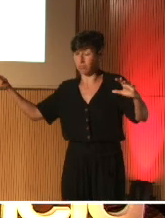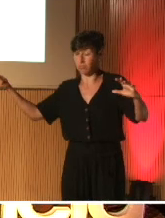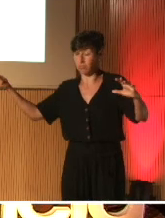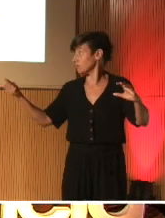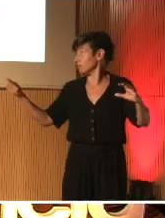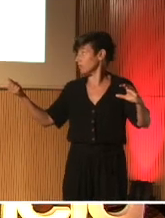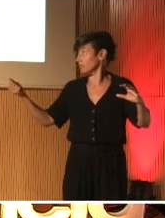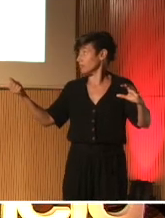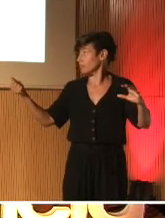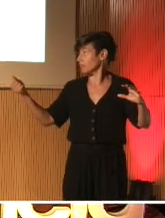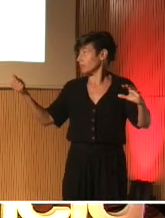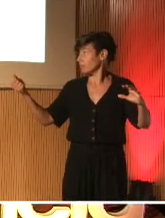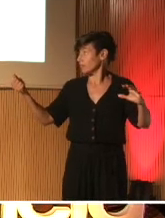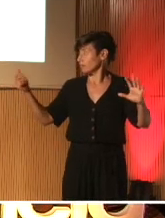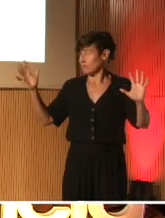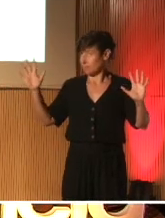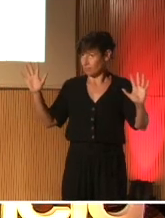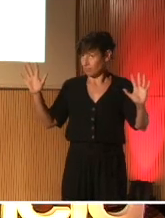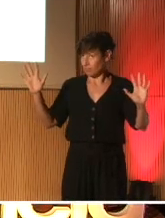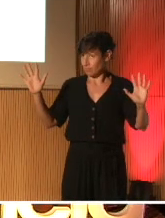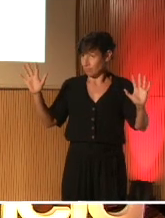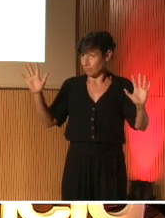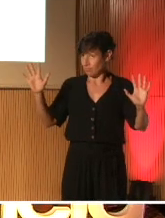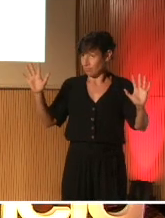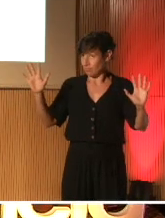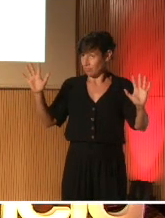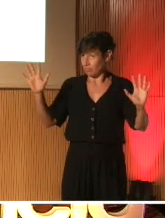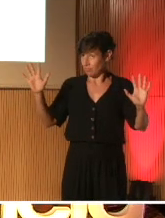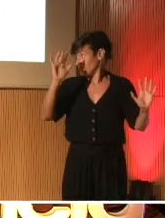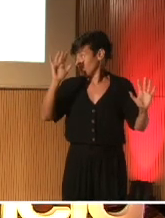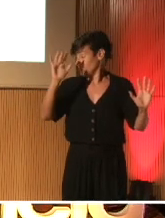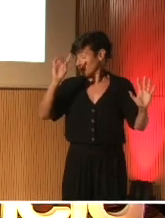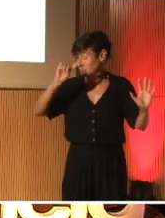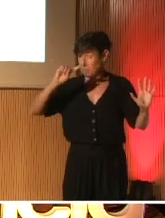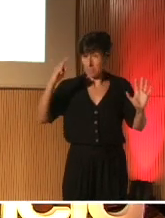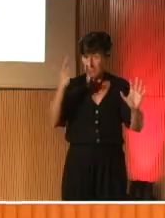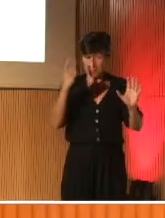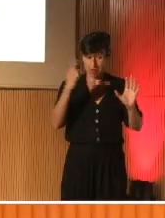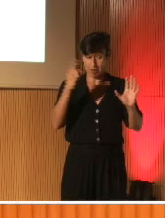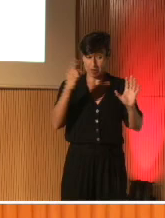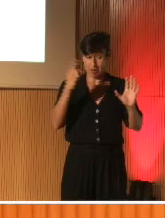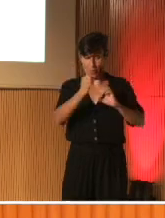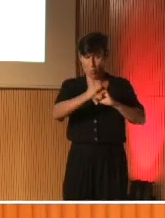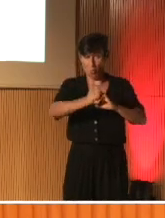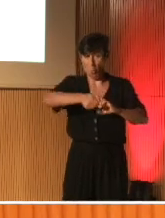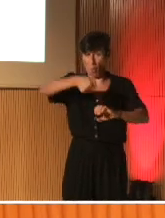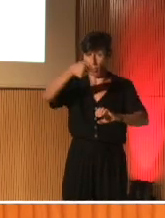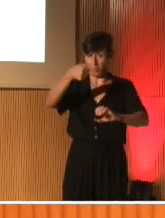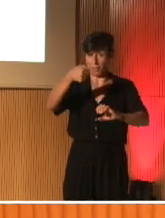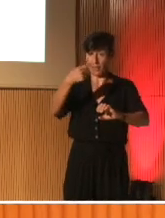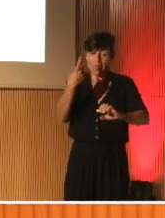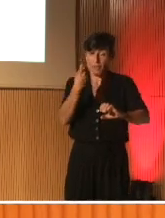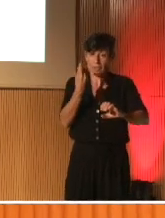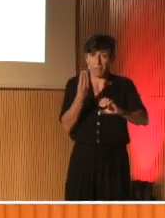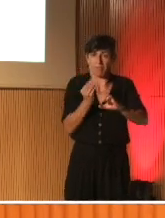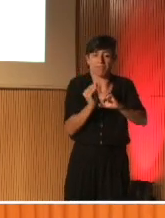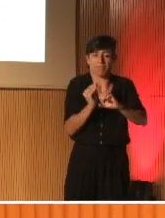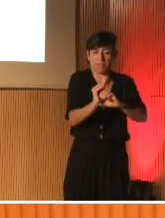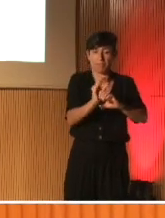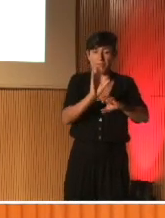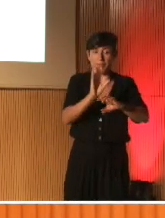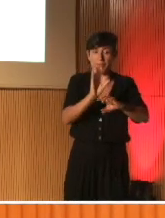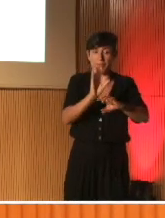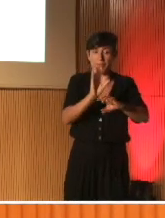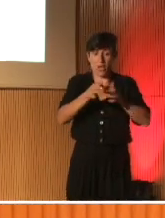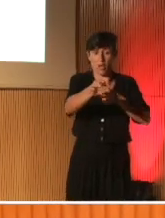bueno ahí lo primero un hueco ahí que de alguna forma tenemos que rellenar para poder respetar el